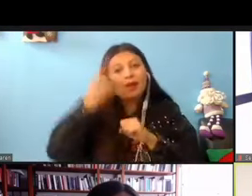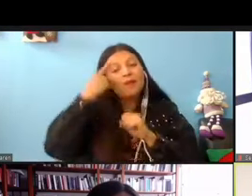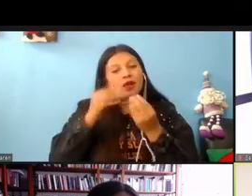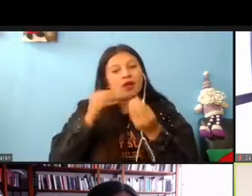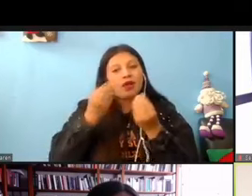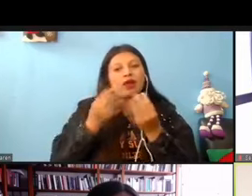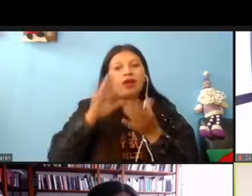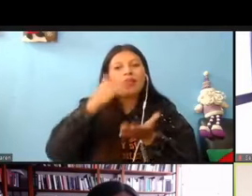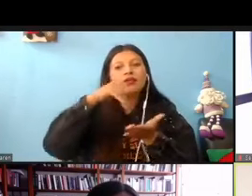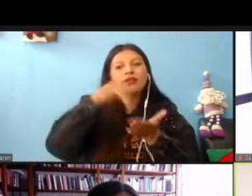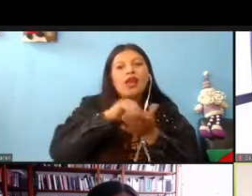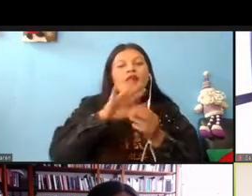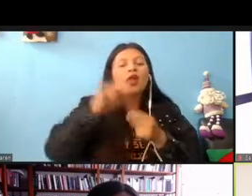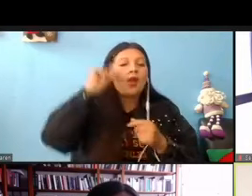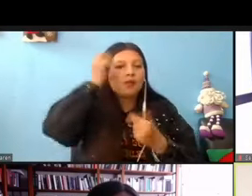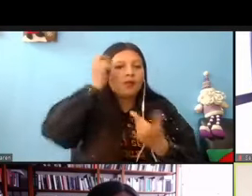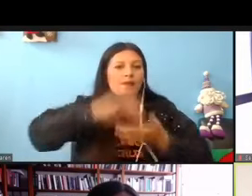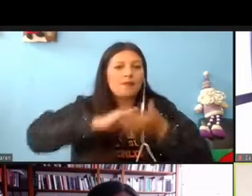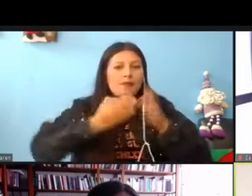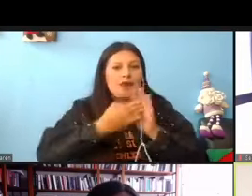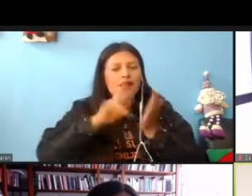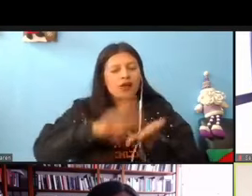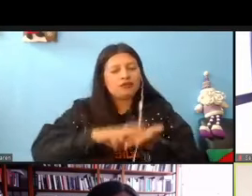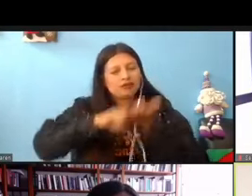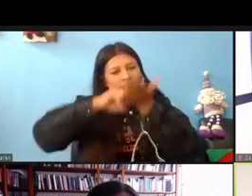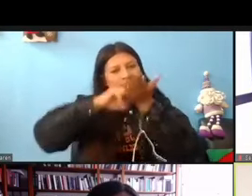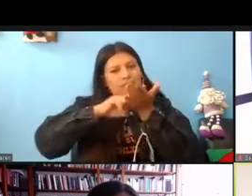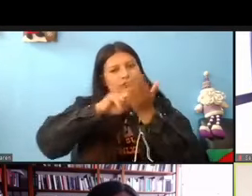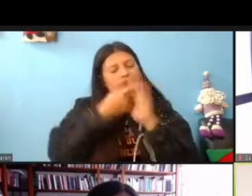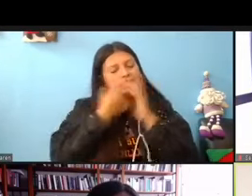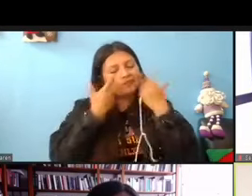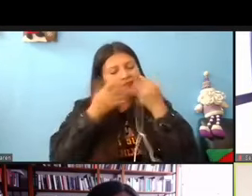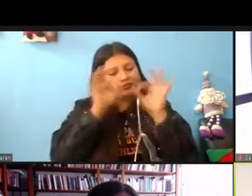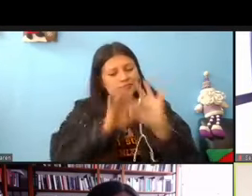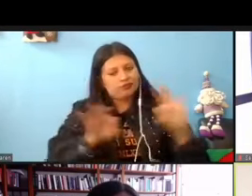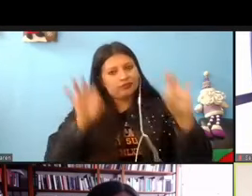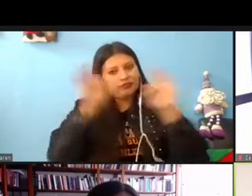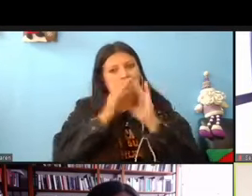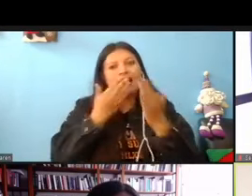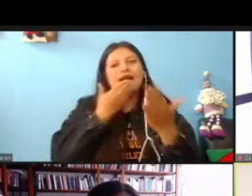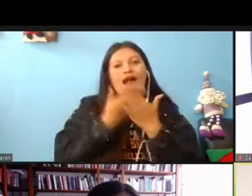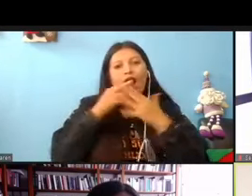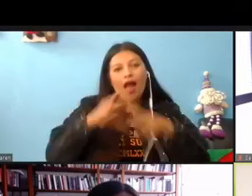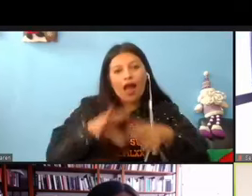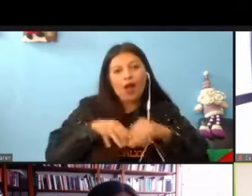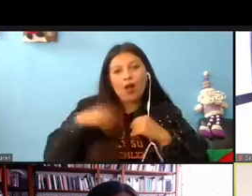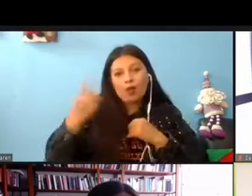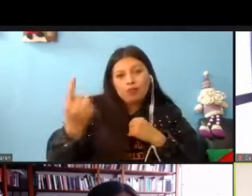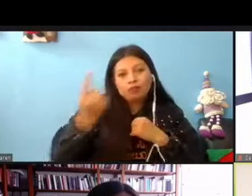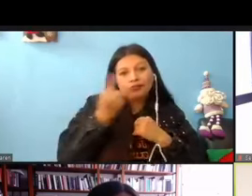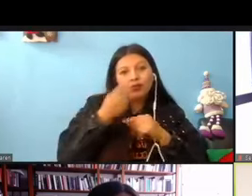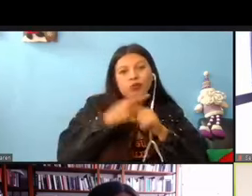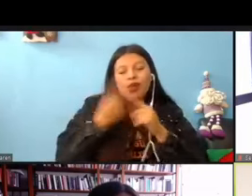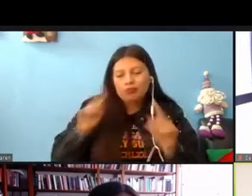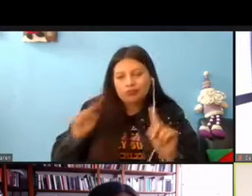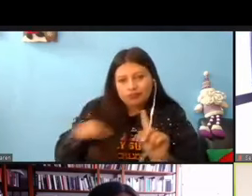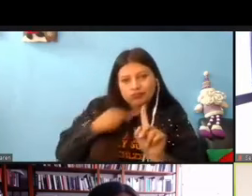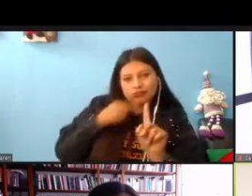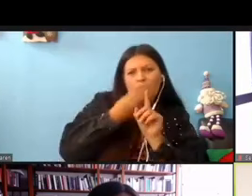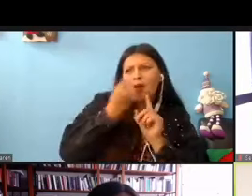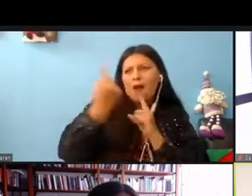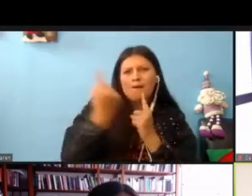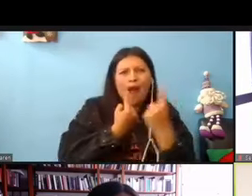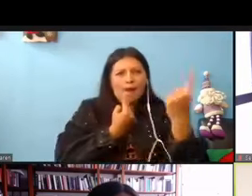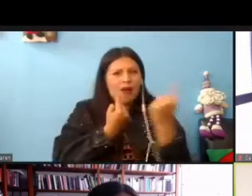Memoria, Paz y Reconciliación, pues es muy grato que hayan aceptado esta invitación y que luego nos hayamos sumado tantos y